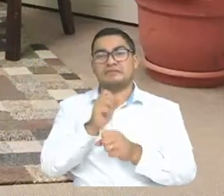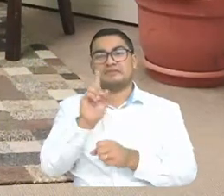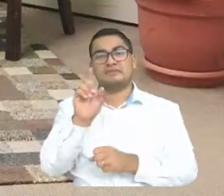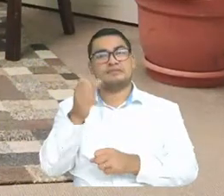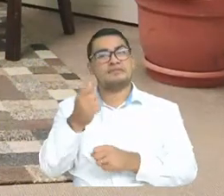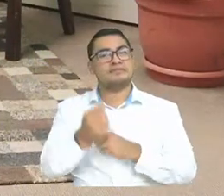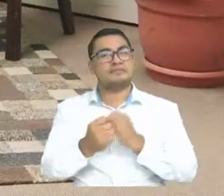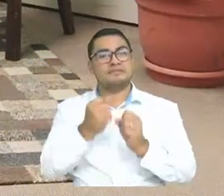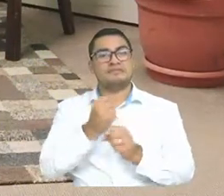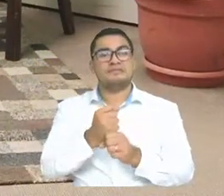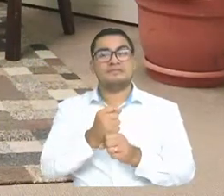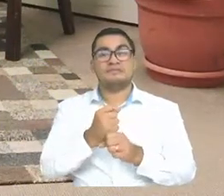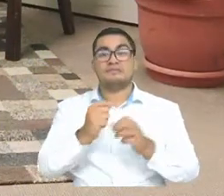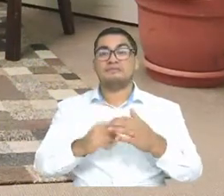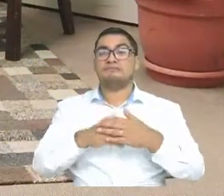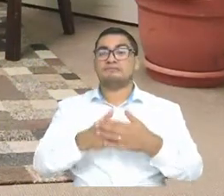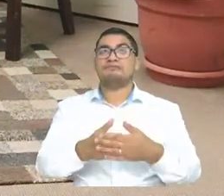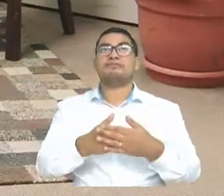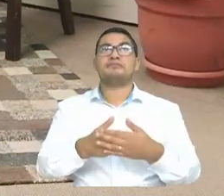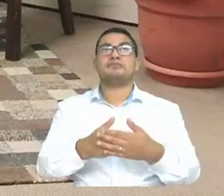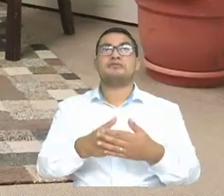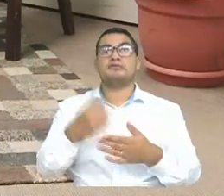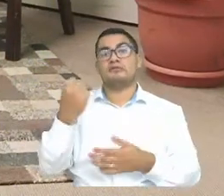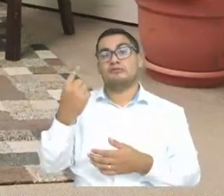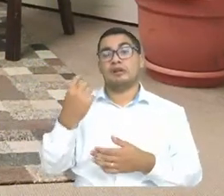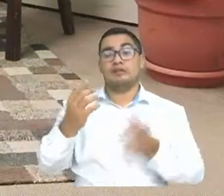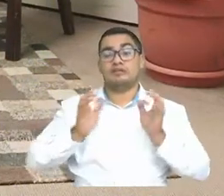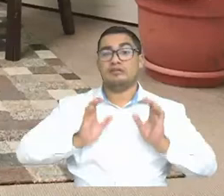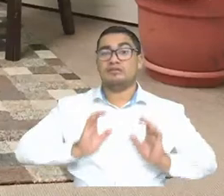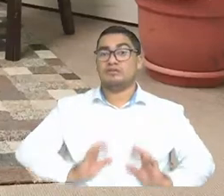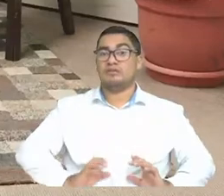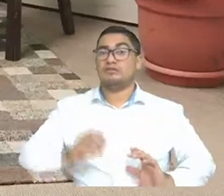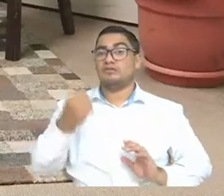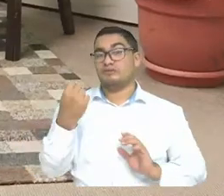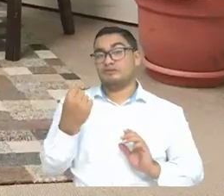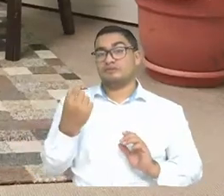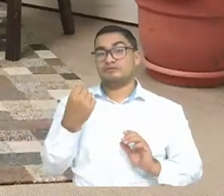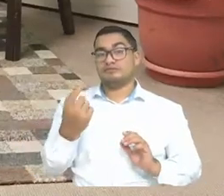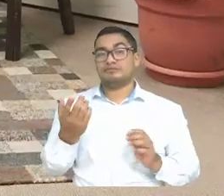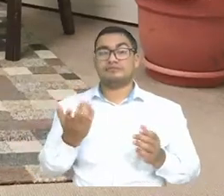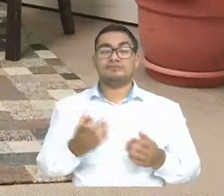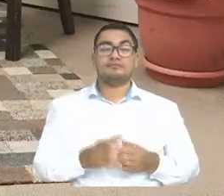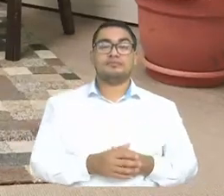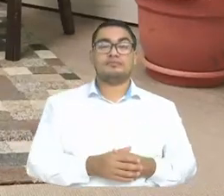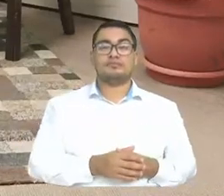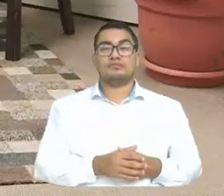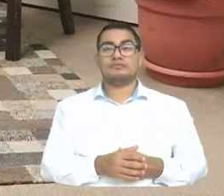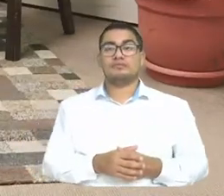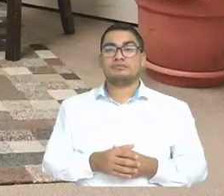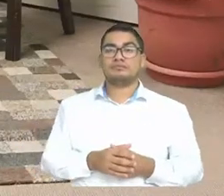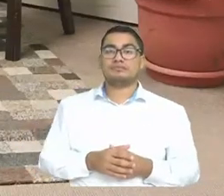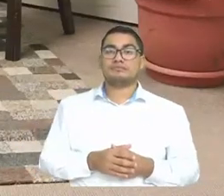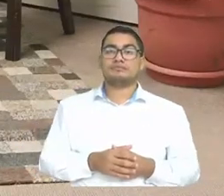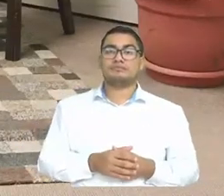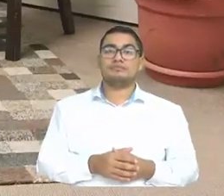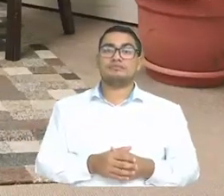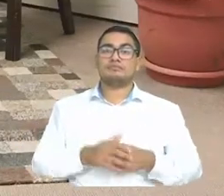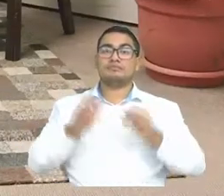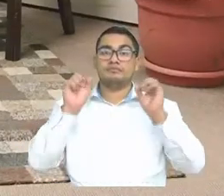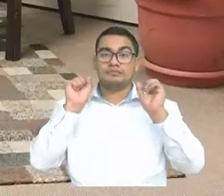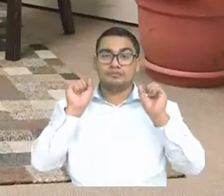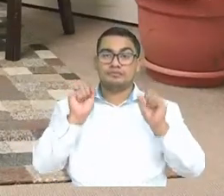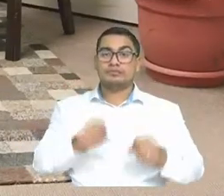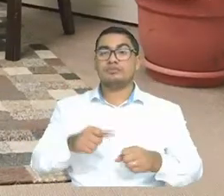embarazadas, ya de que no hay una maduración completa de sus órganos reproductivos, entonces tienden a